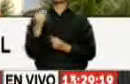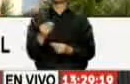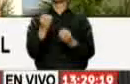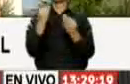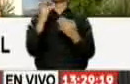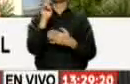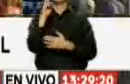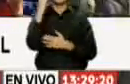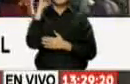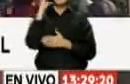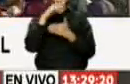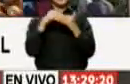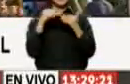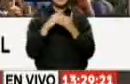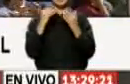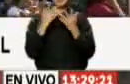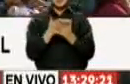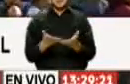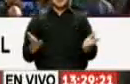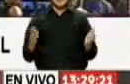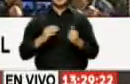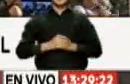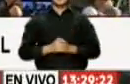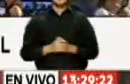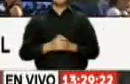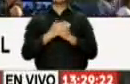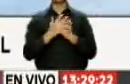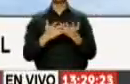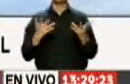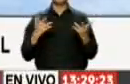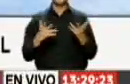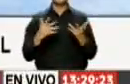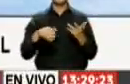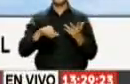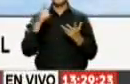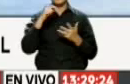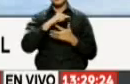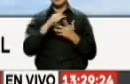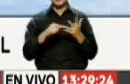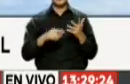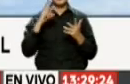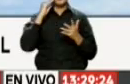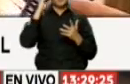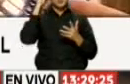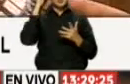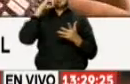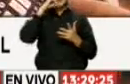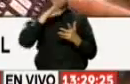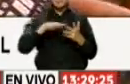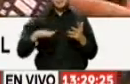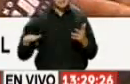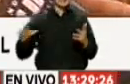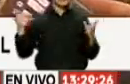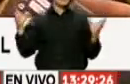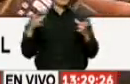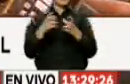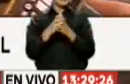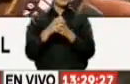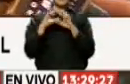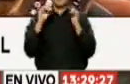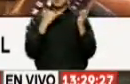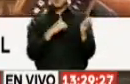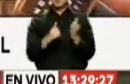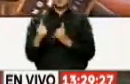de 2 millones de dólares en los atractivos juegos. El mismo incluye otras áreas para adultos y niños. Es el Triotec, que es un juego